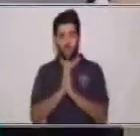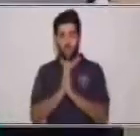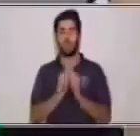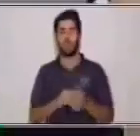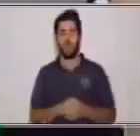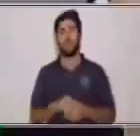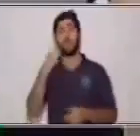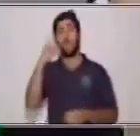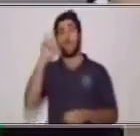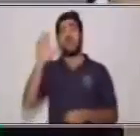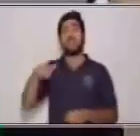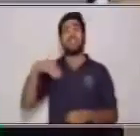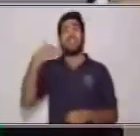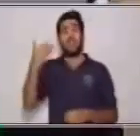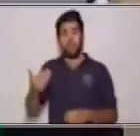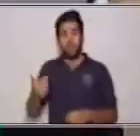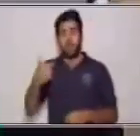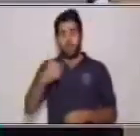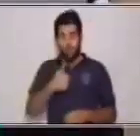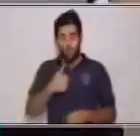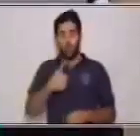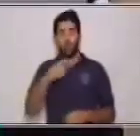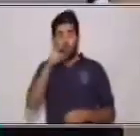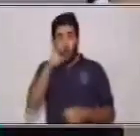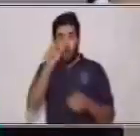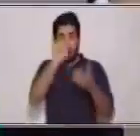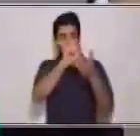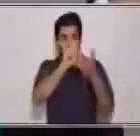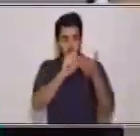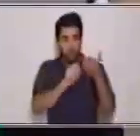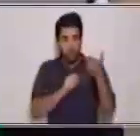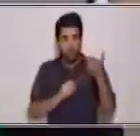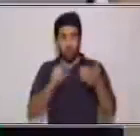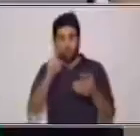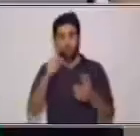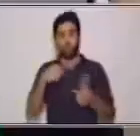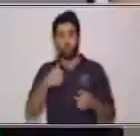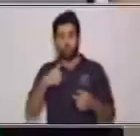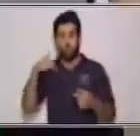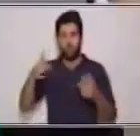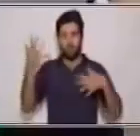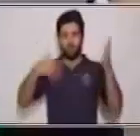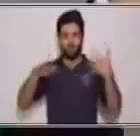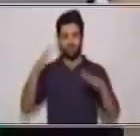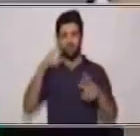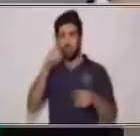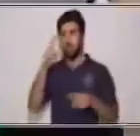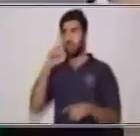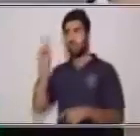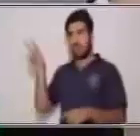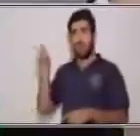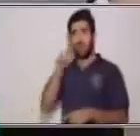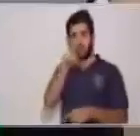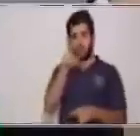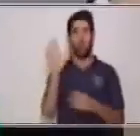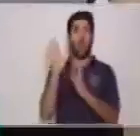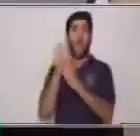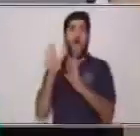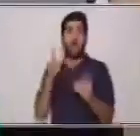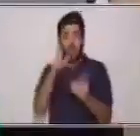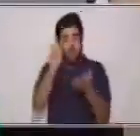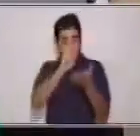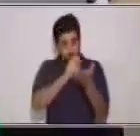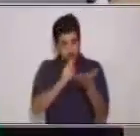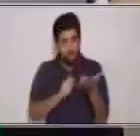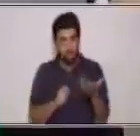que puedas escribir lo que yo voy diciendo. Así vas trabajando conmigo. Ese va a ser tu trabajo de hoy. No va a haber una tarea al final, sino